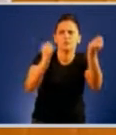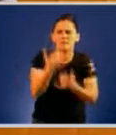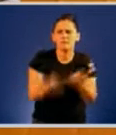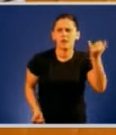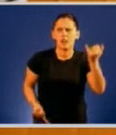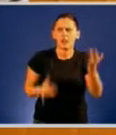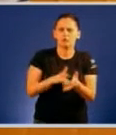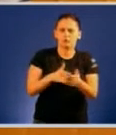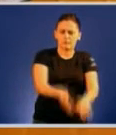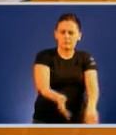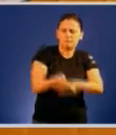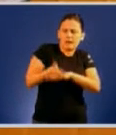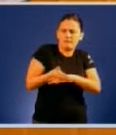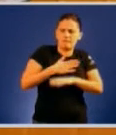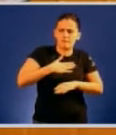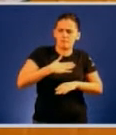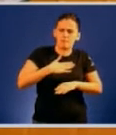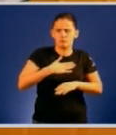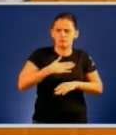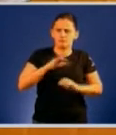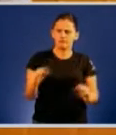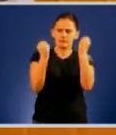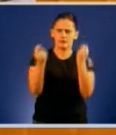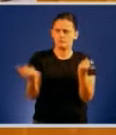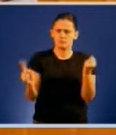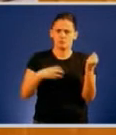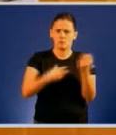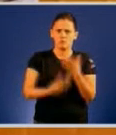un atropelo patrimonial.